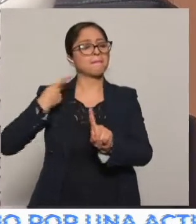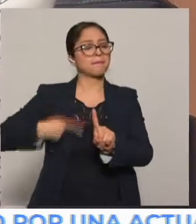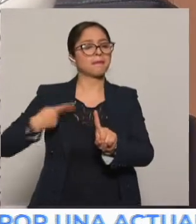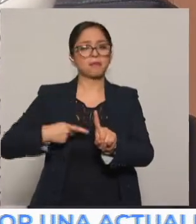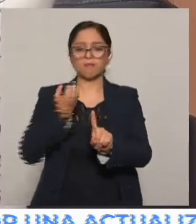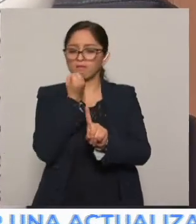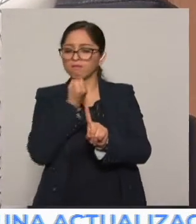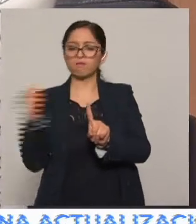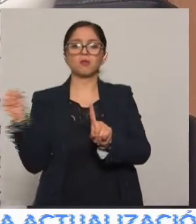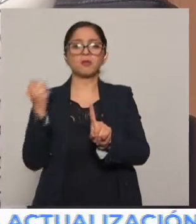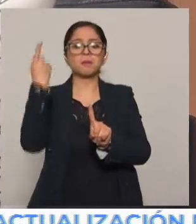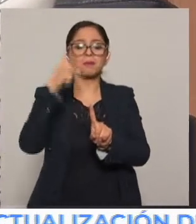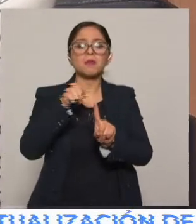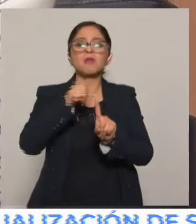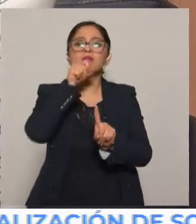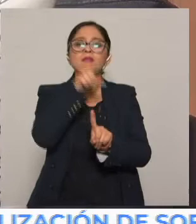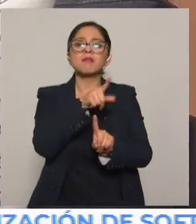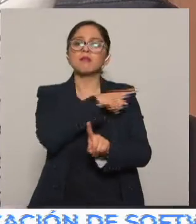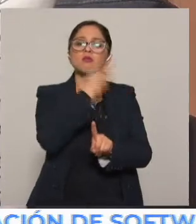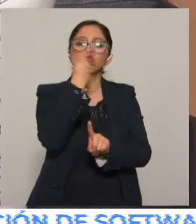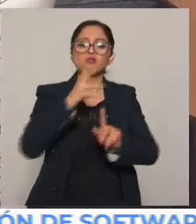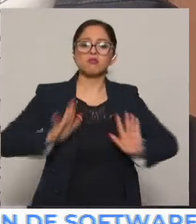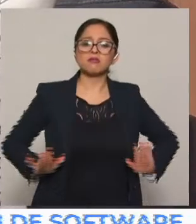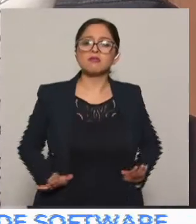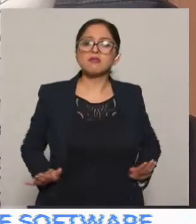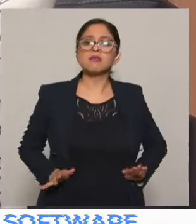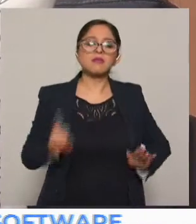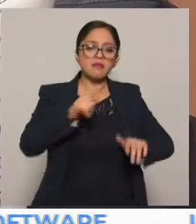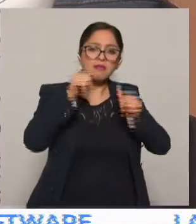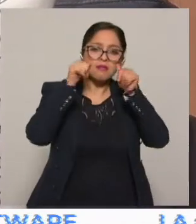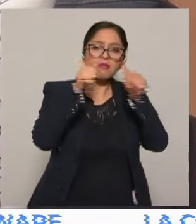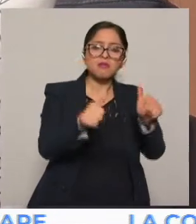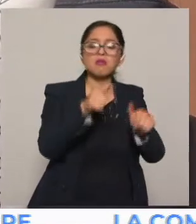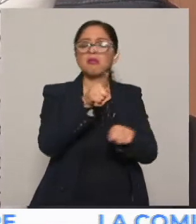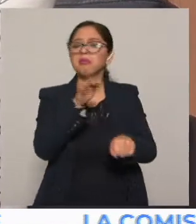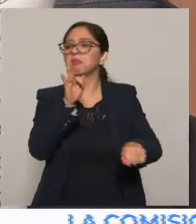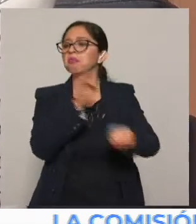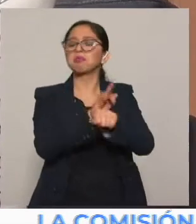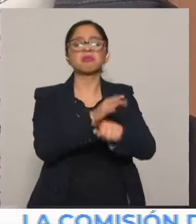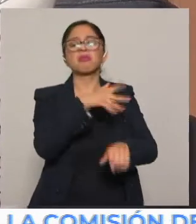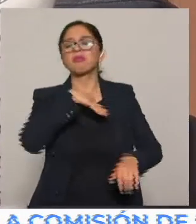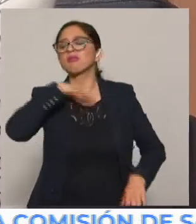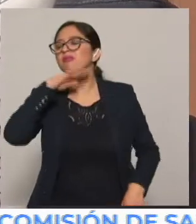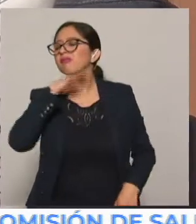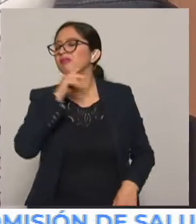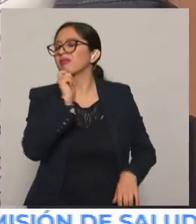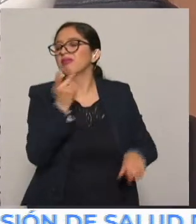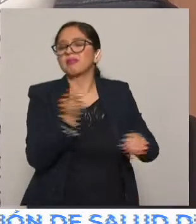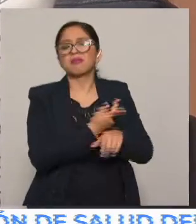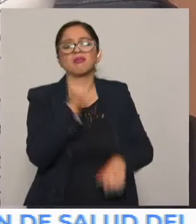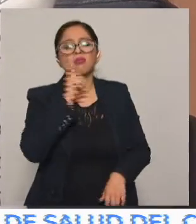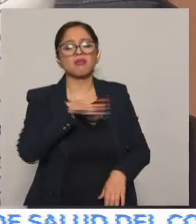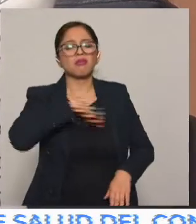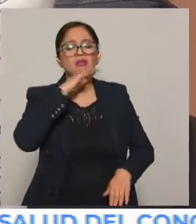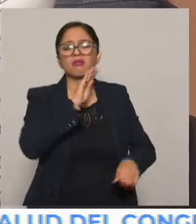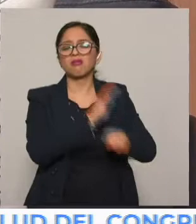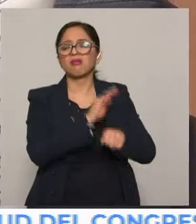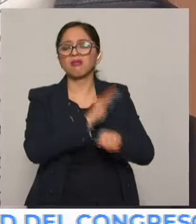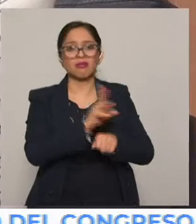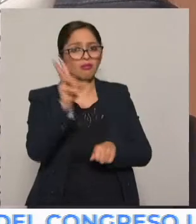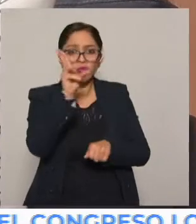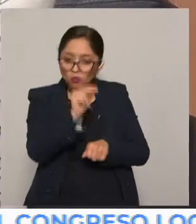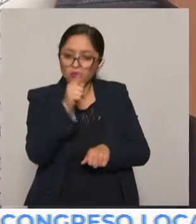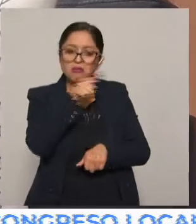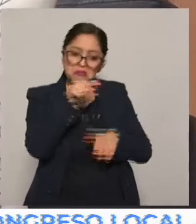sobre todo muy sensible a estos temas, claro, que no va a ignorar la tragedia en la que se encuentran las mujeres que viven estas situaciones de